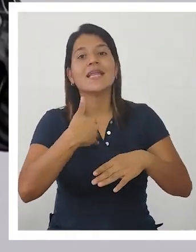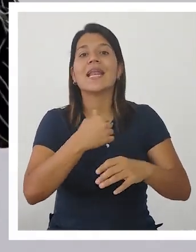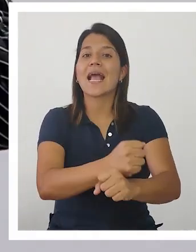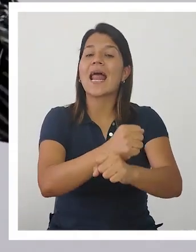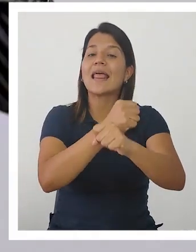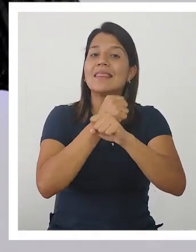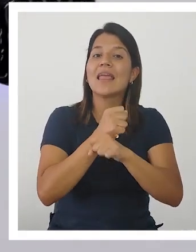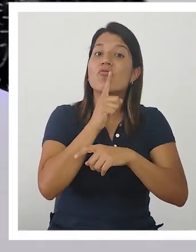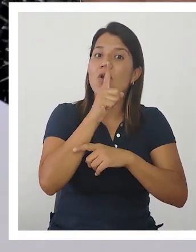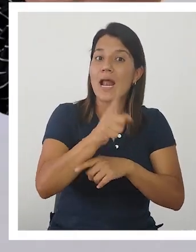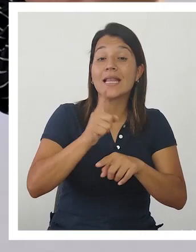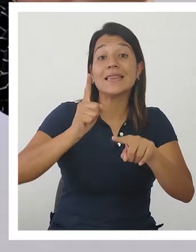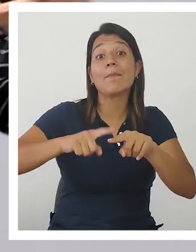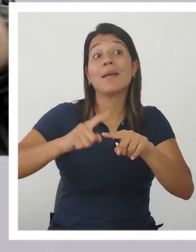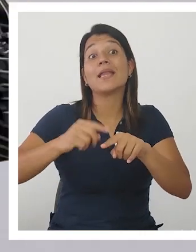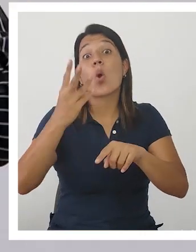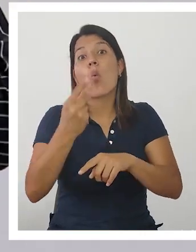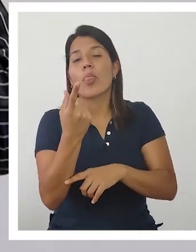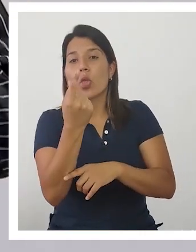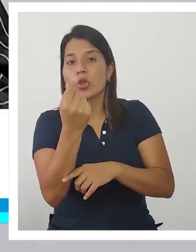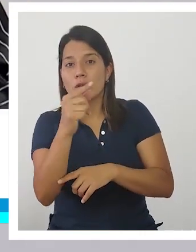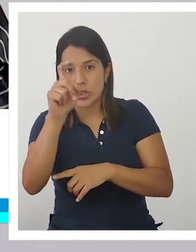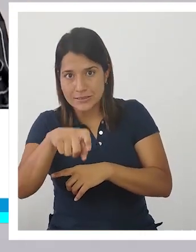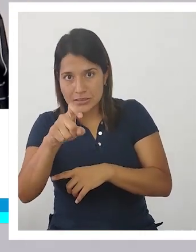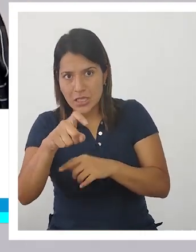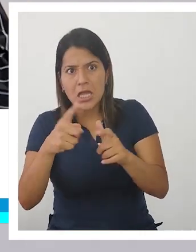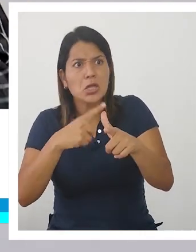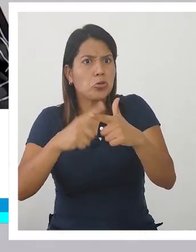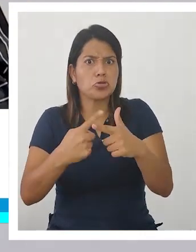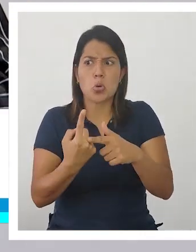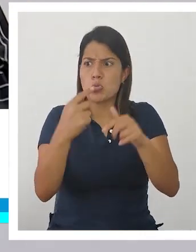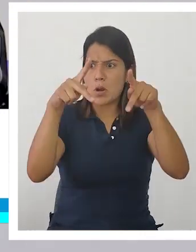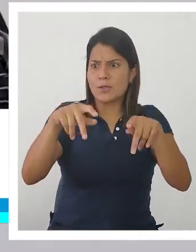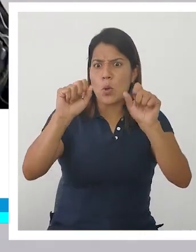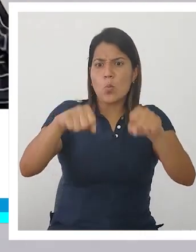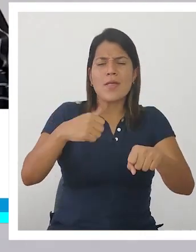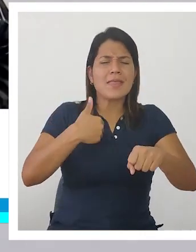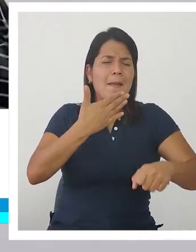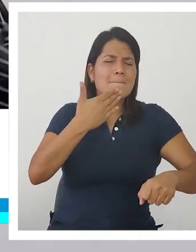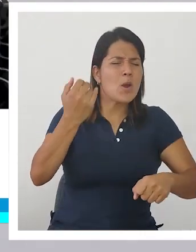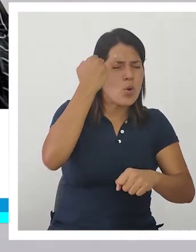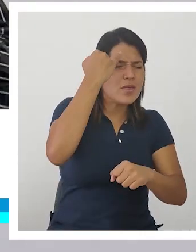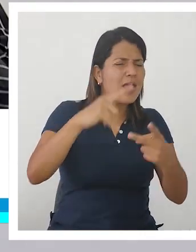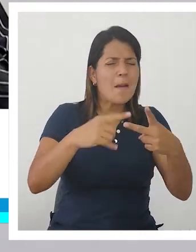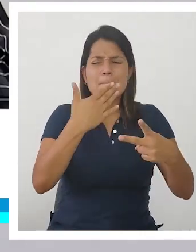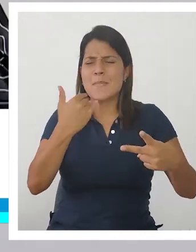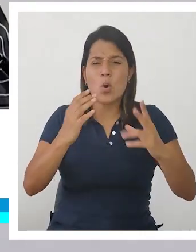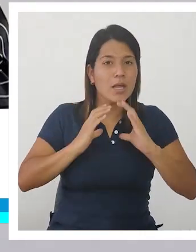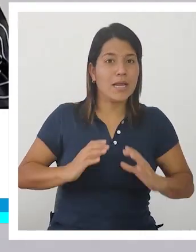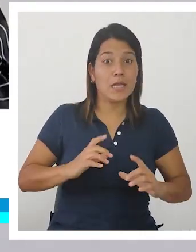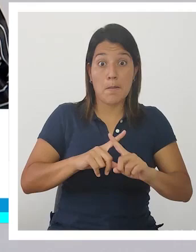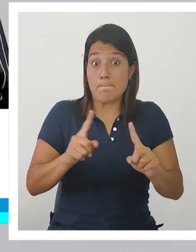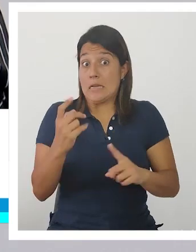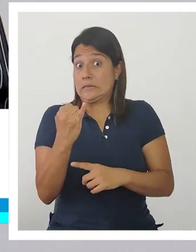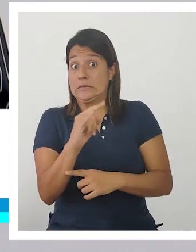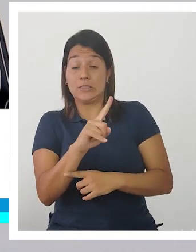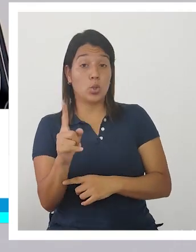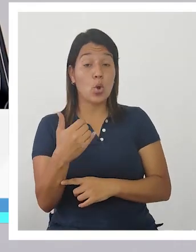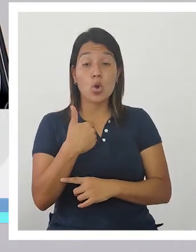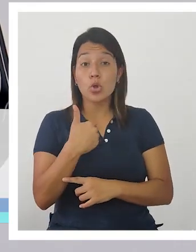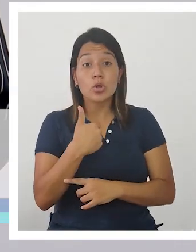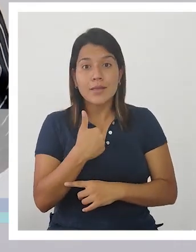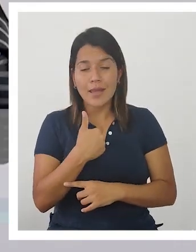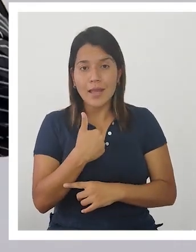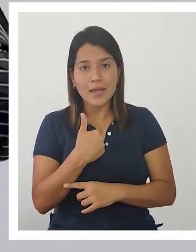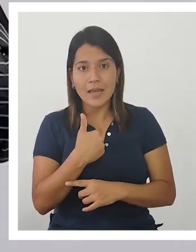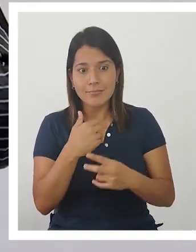Entonces puede tener la mejor idea, los mejores clientes, puede demostrar todo, que si no tiene ese pequeño requisito ya no puede